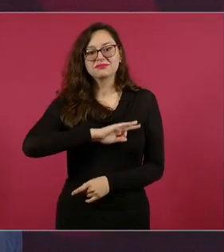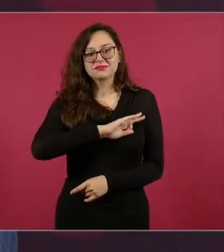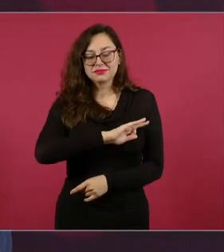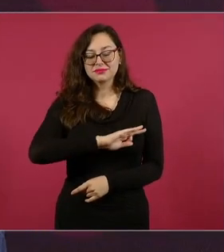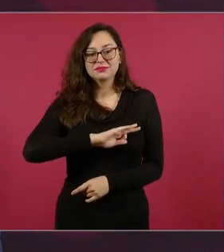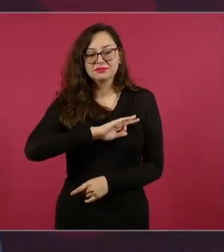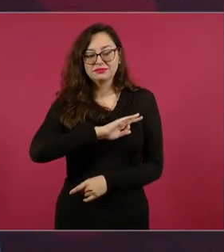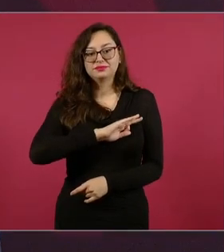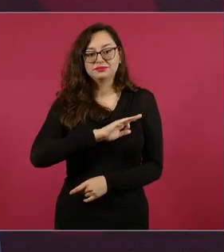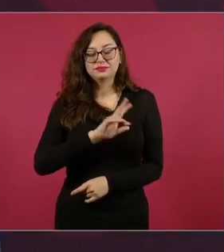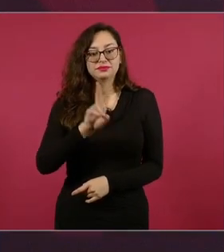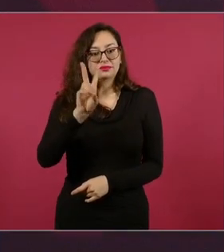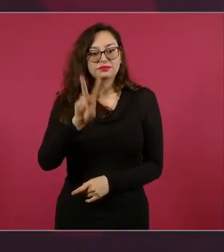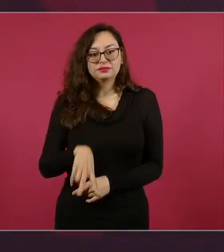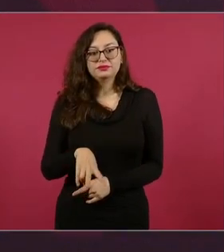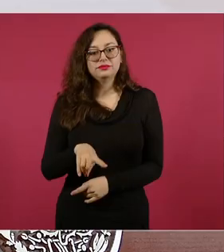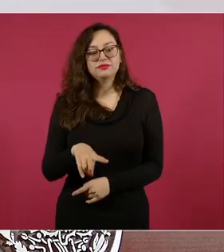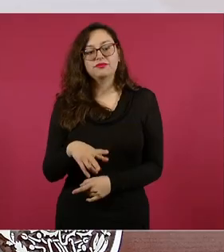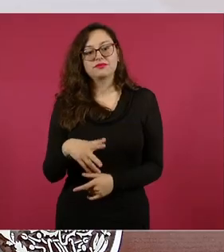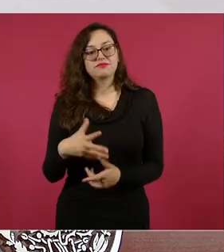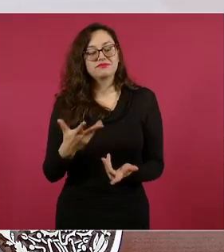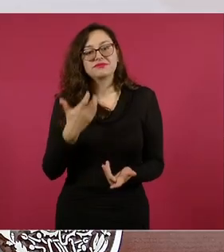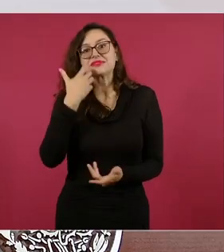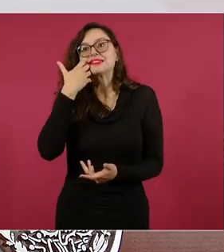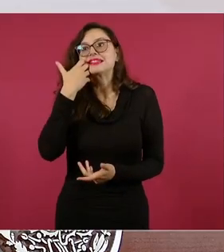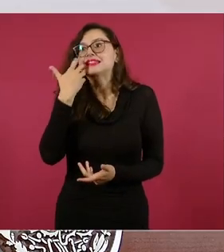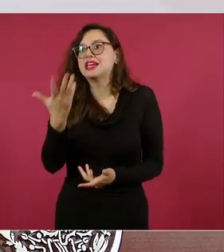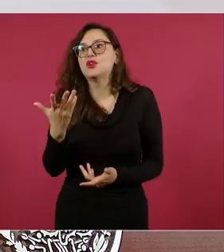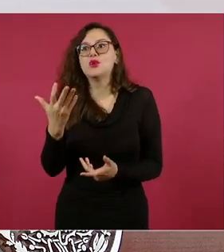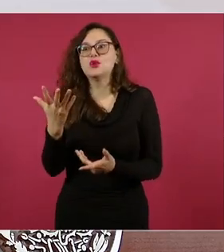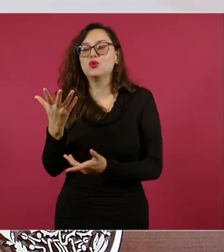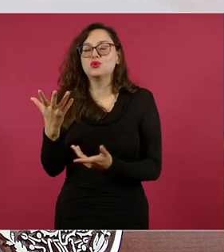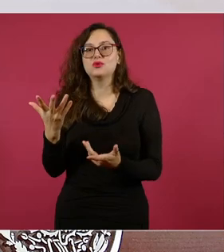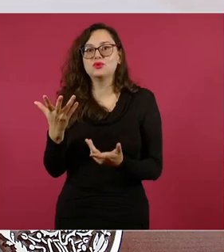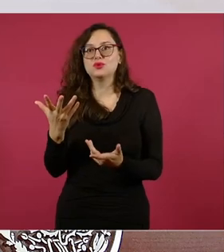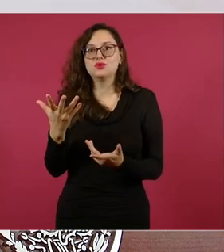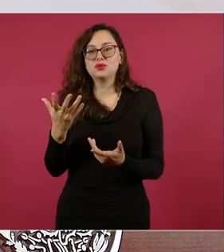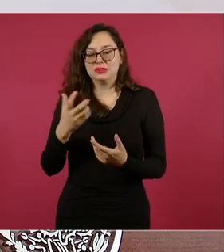todos mi felicidad, porque